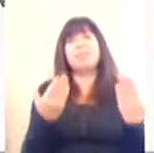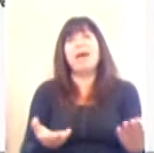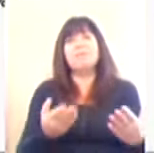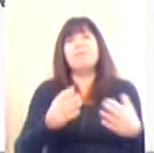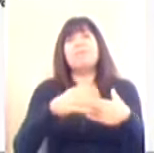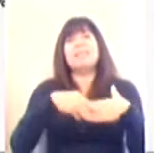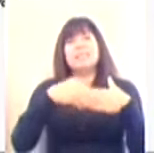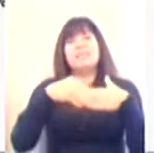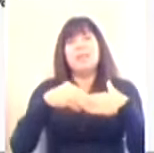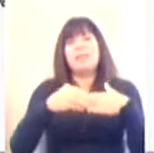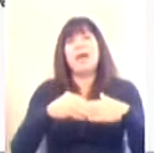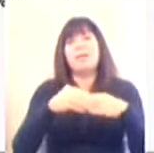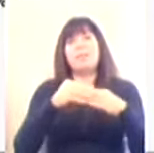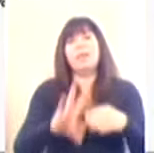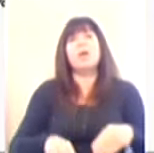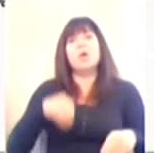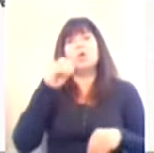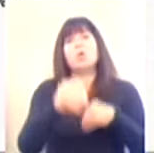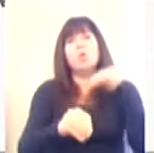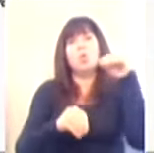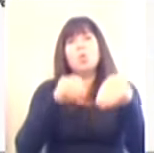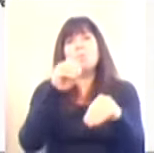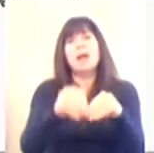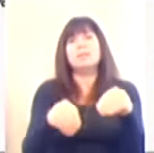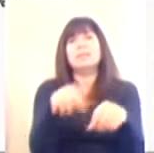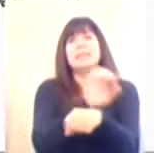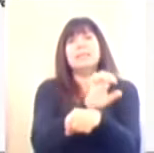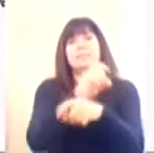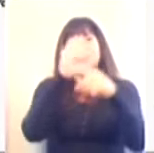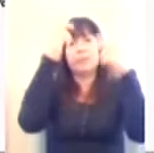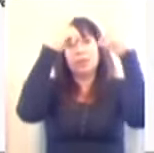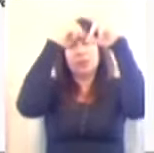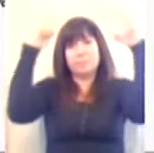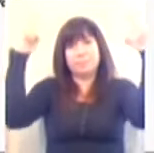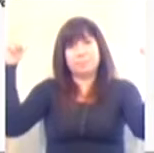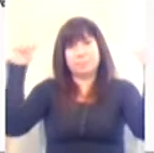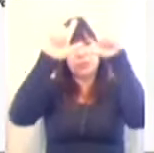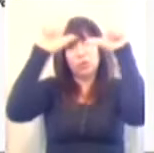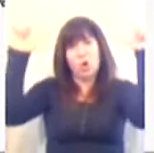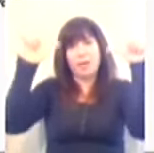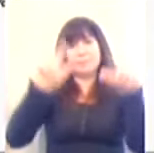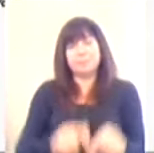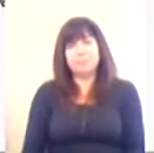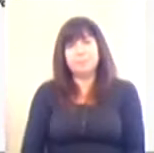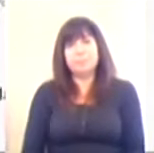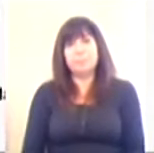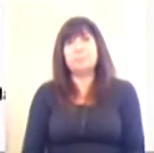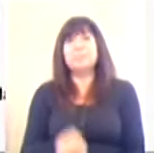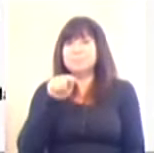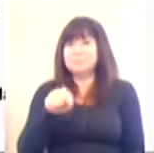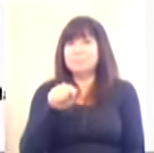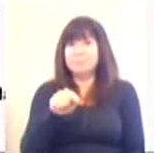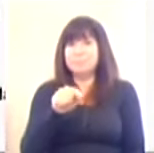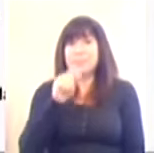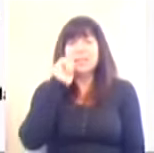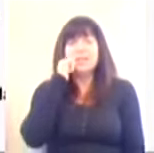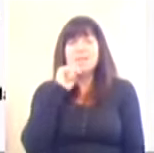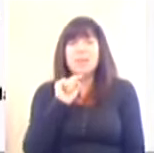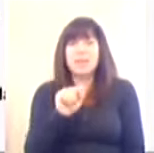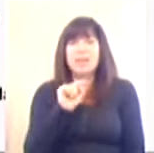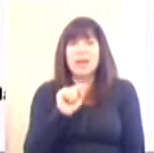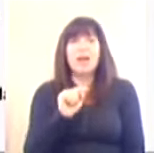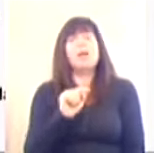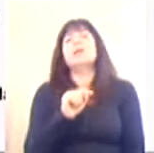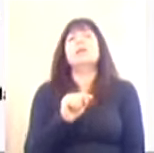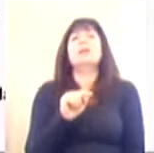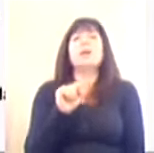para incorporar esa masiva incorporación de energía solar y eólica. Esto se traduce luego, y esta es la parte tal